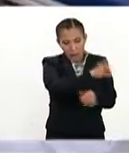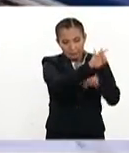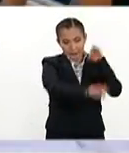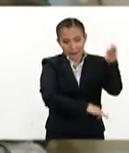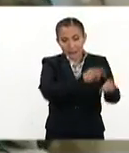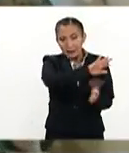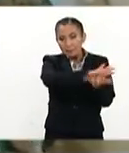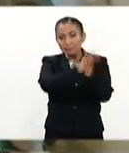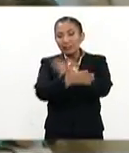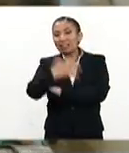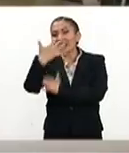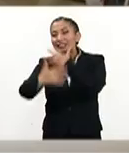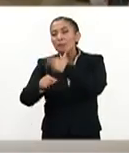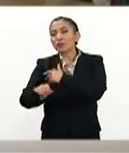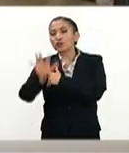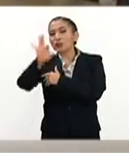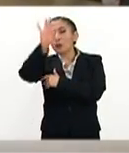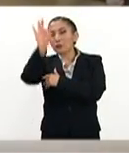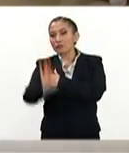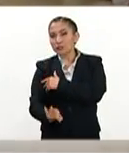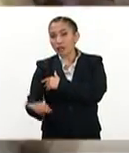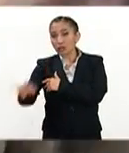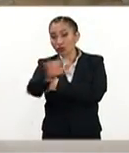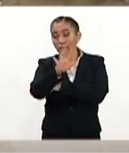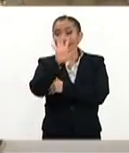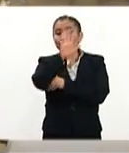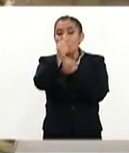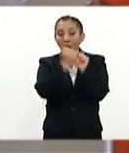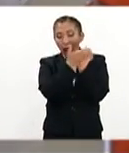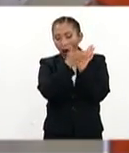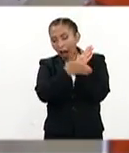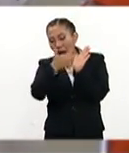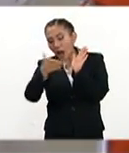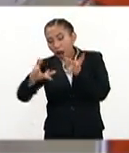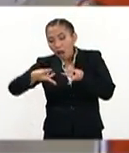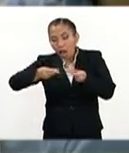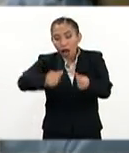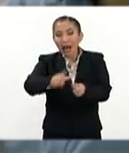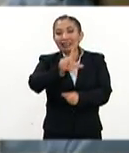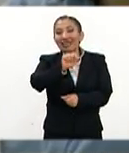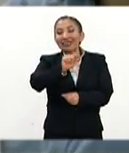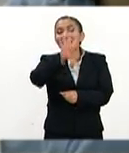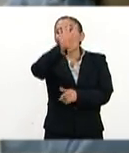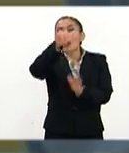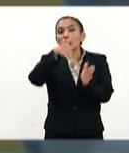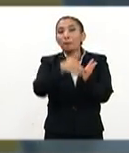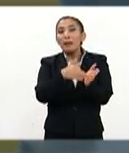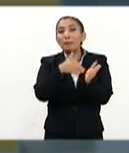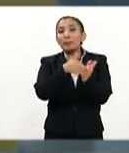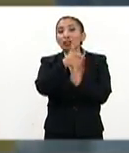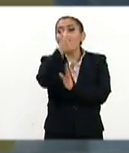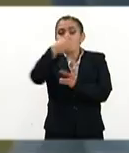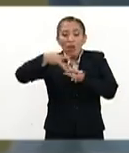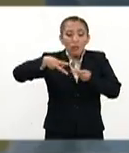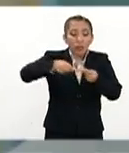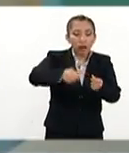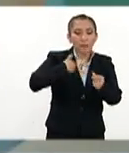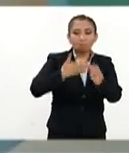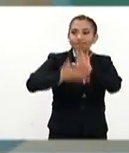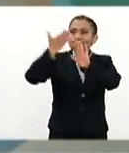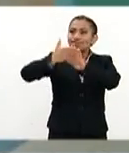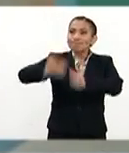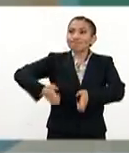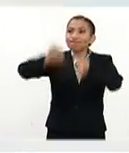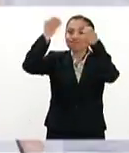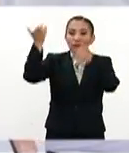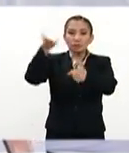solo 15.5%. Y que en los últimos 5 años se han invertido más de 74 mil millones de pesos en infraestructura